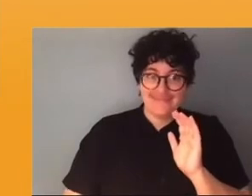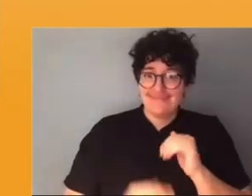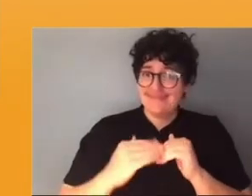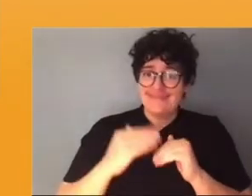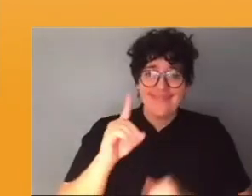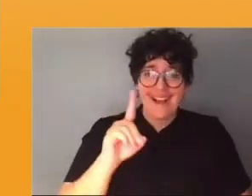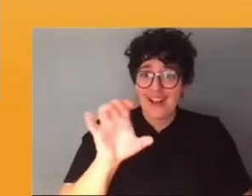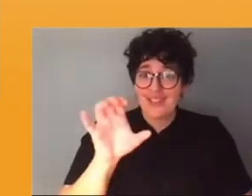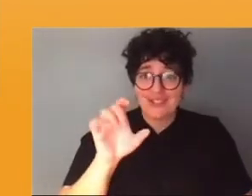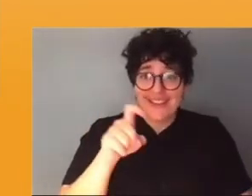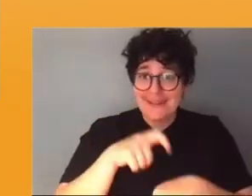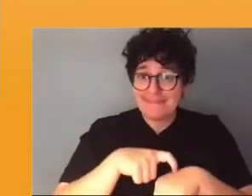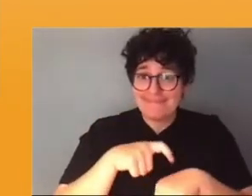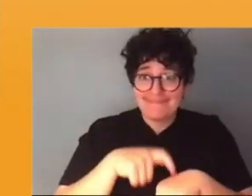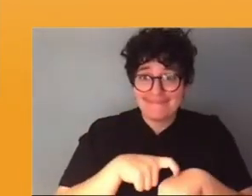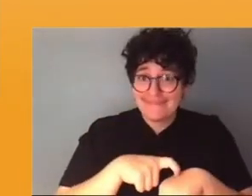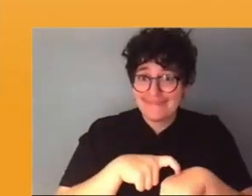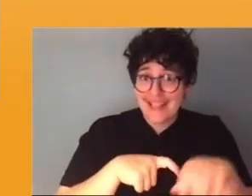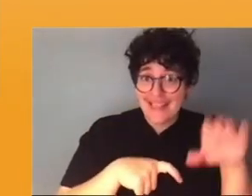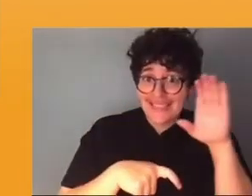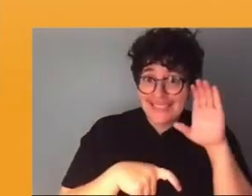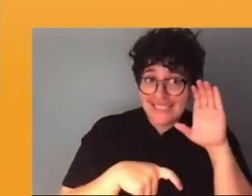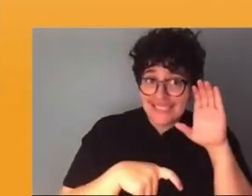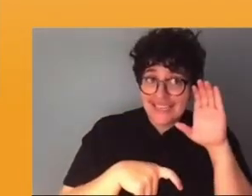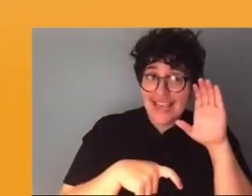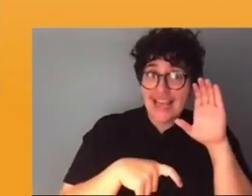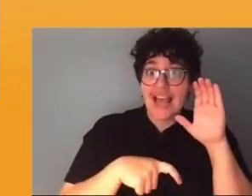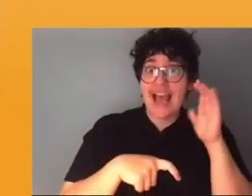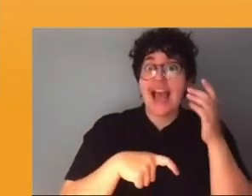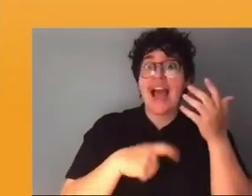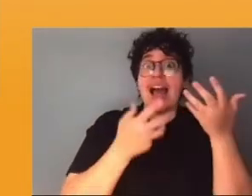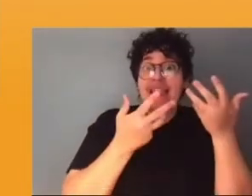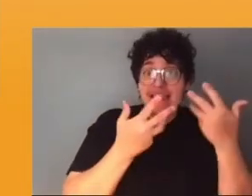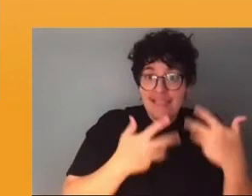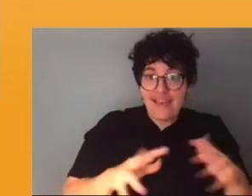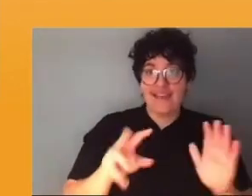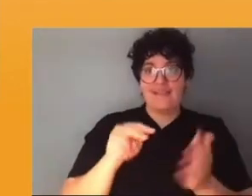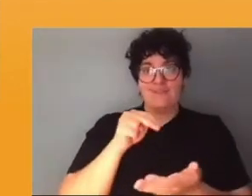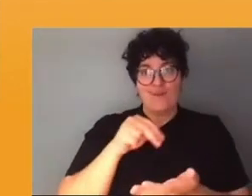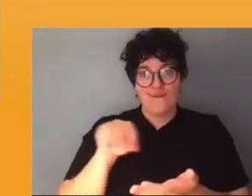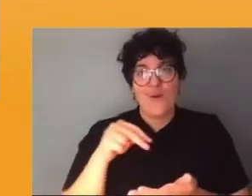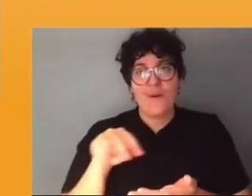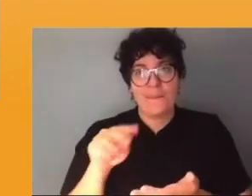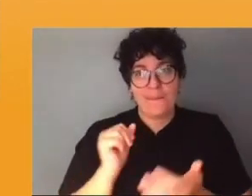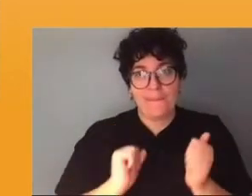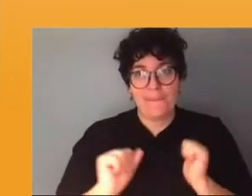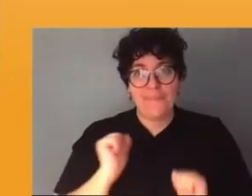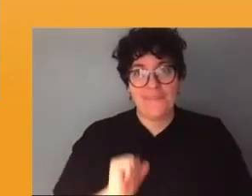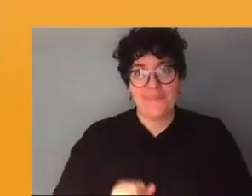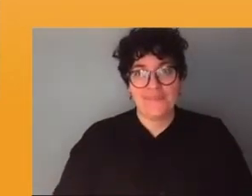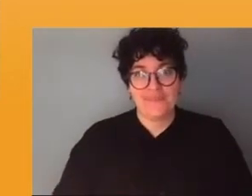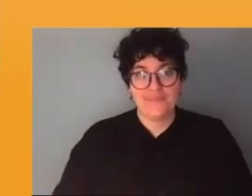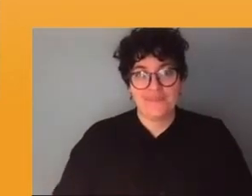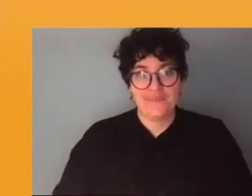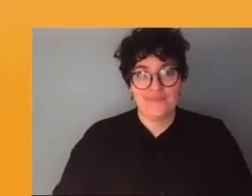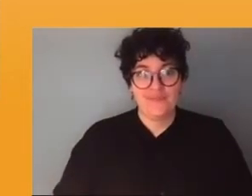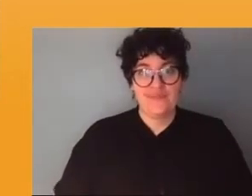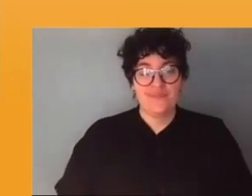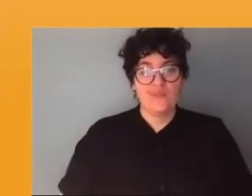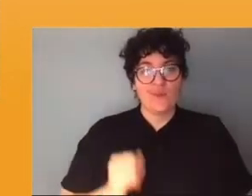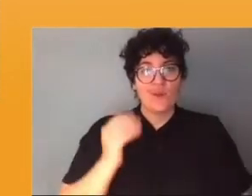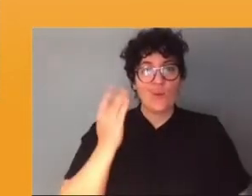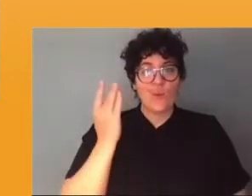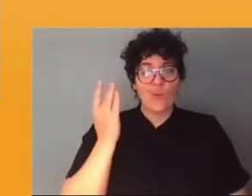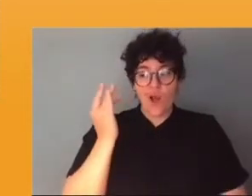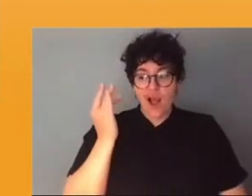veces antes de hacer un performance, porque Luego,